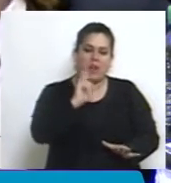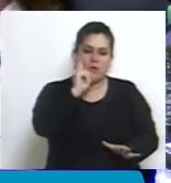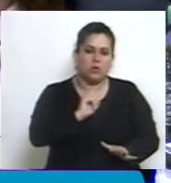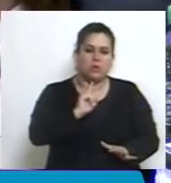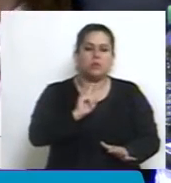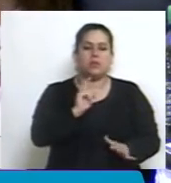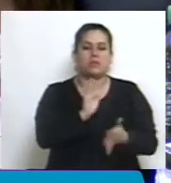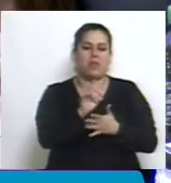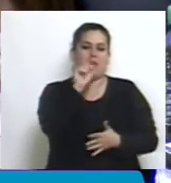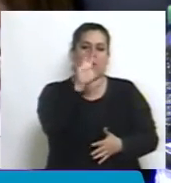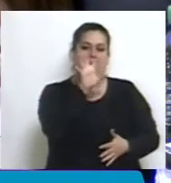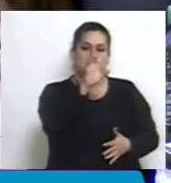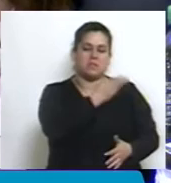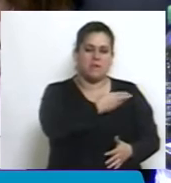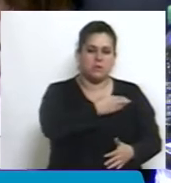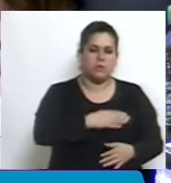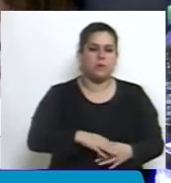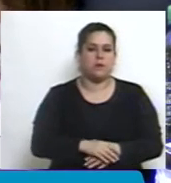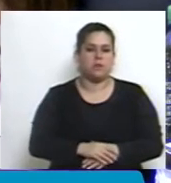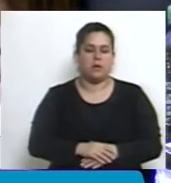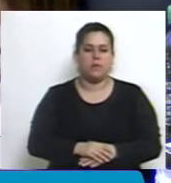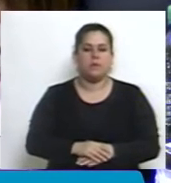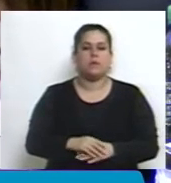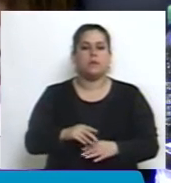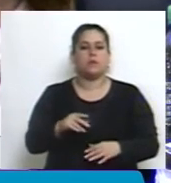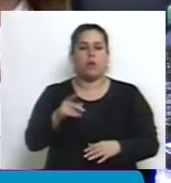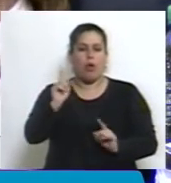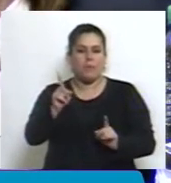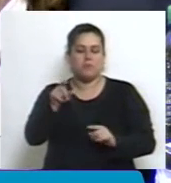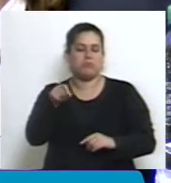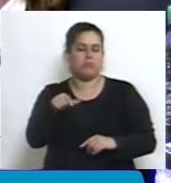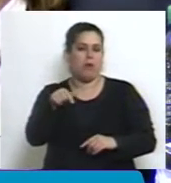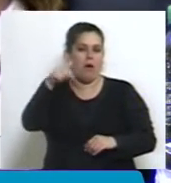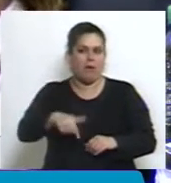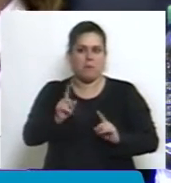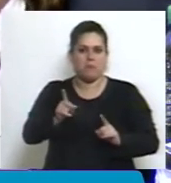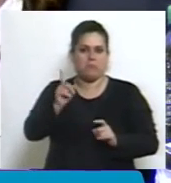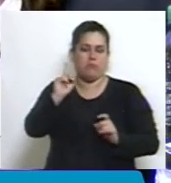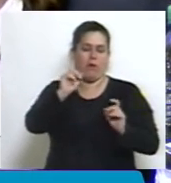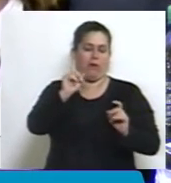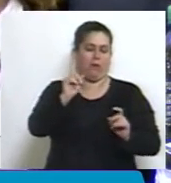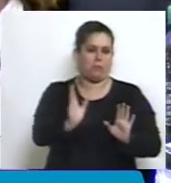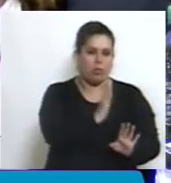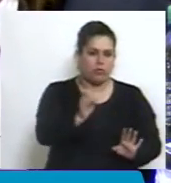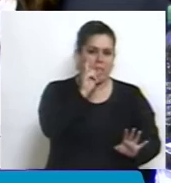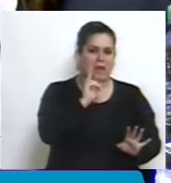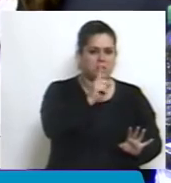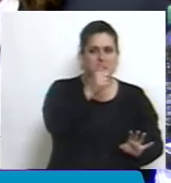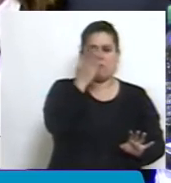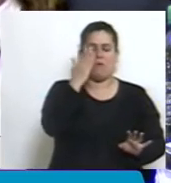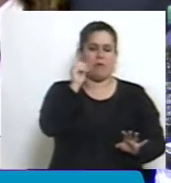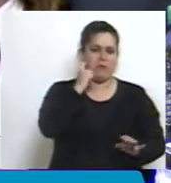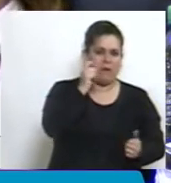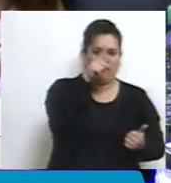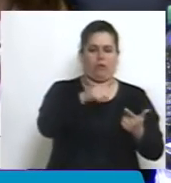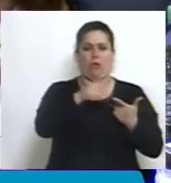la provincia de Santa Fe, que es lo mismo que está pasando en Entre Ríos, en Córdoba y en la